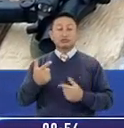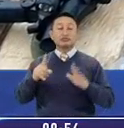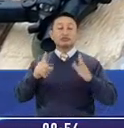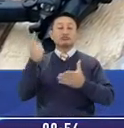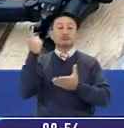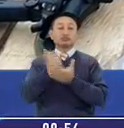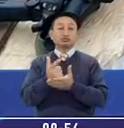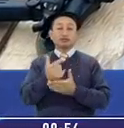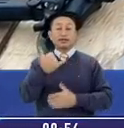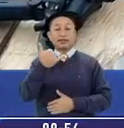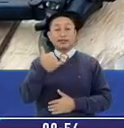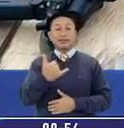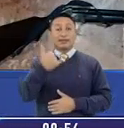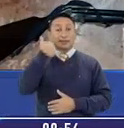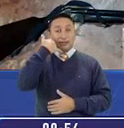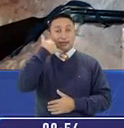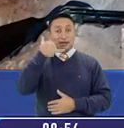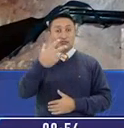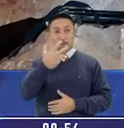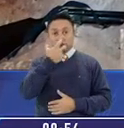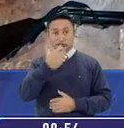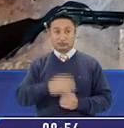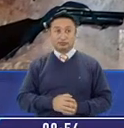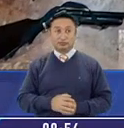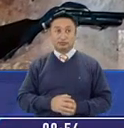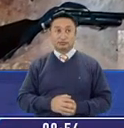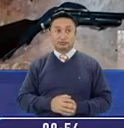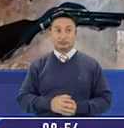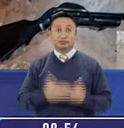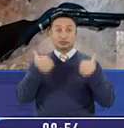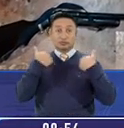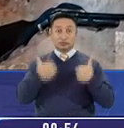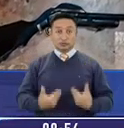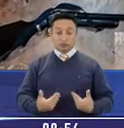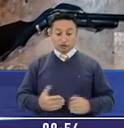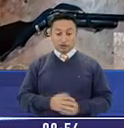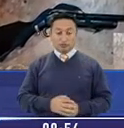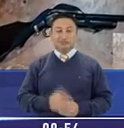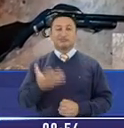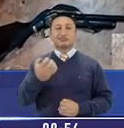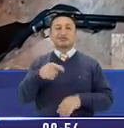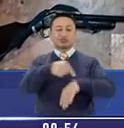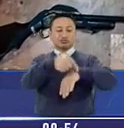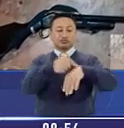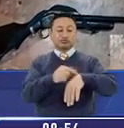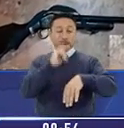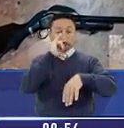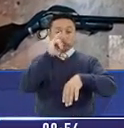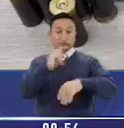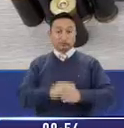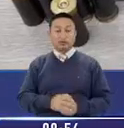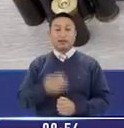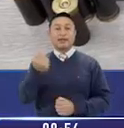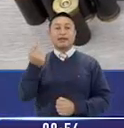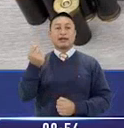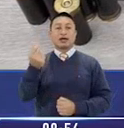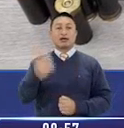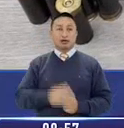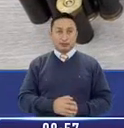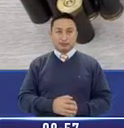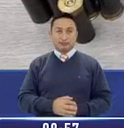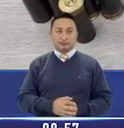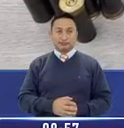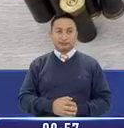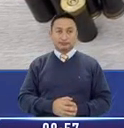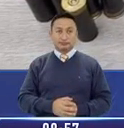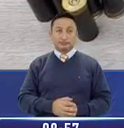3 radios de comunicación, un visor nocturno, chaleco antibalas, 15 relojes de alta gama, dinero en efectivo.